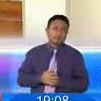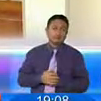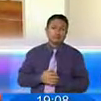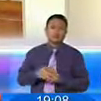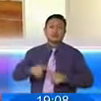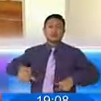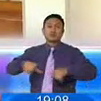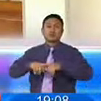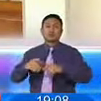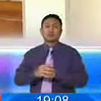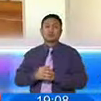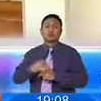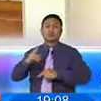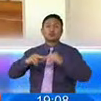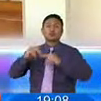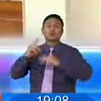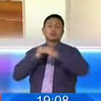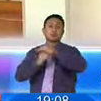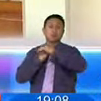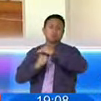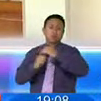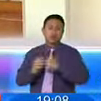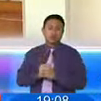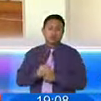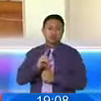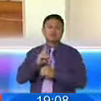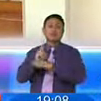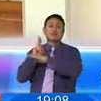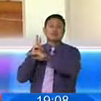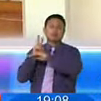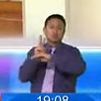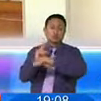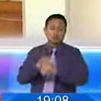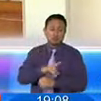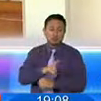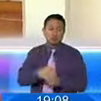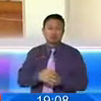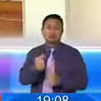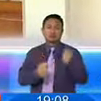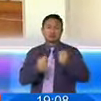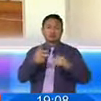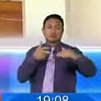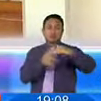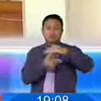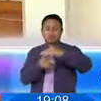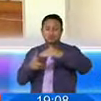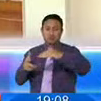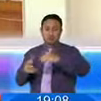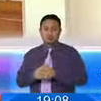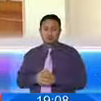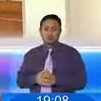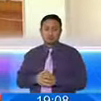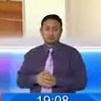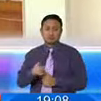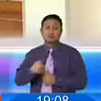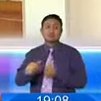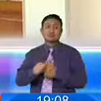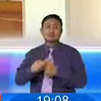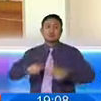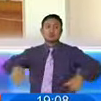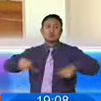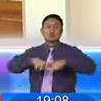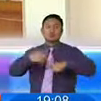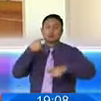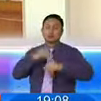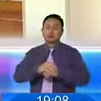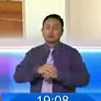transferencia, las mismas construcciones del metro, el mismo tema de los estacionamientos, que muchos están cerca a lugares sensibles